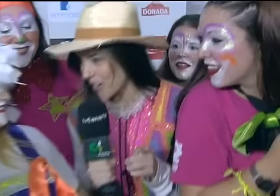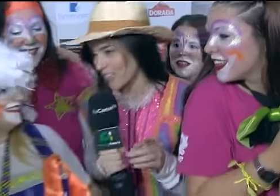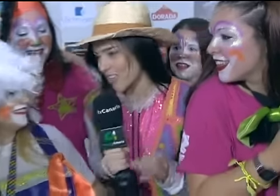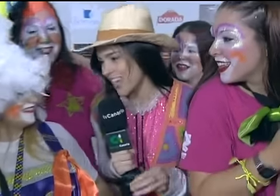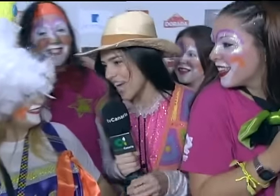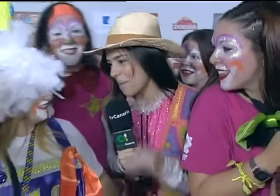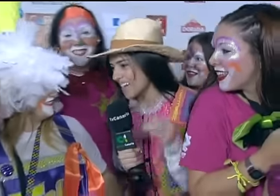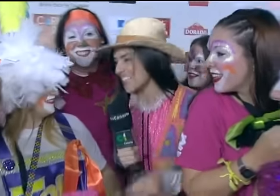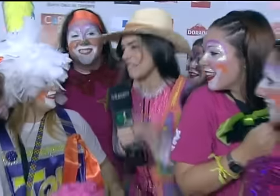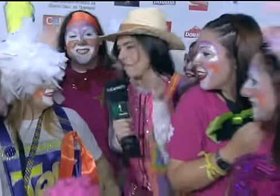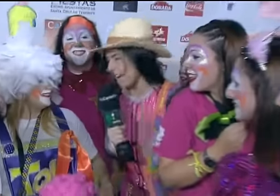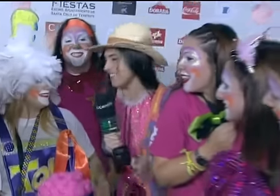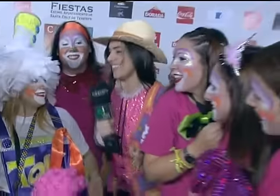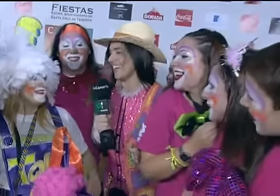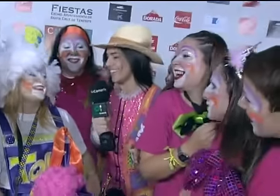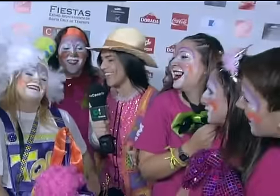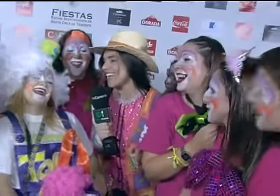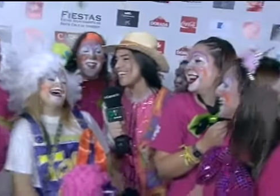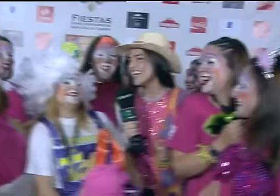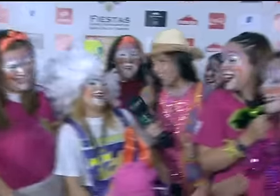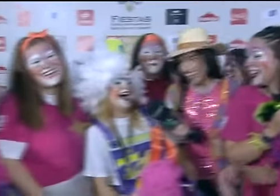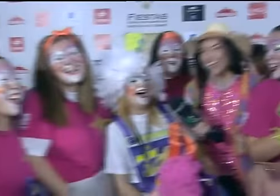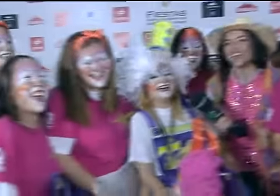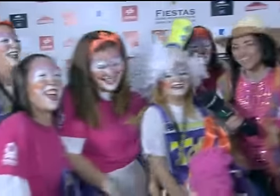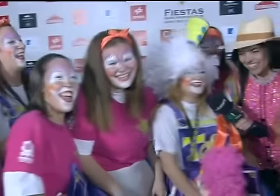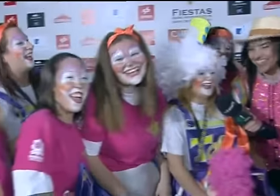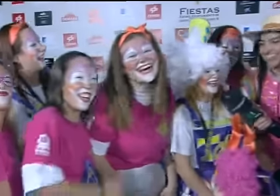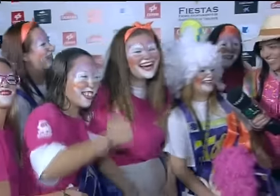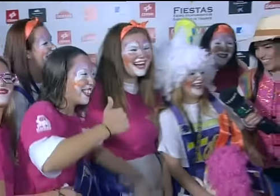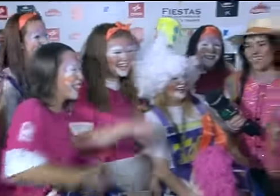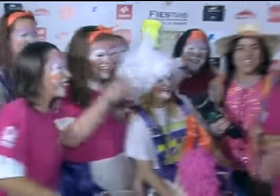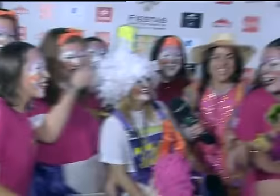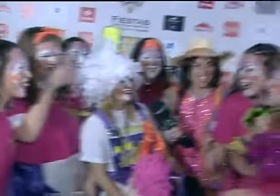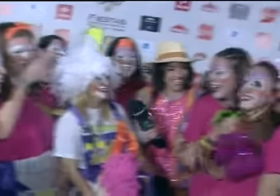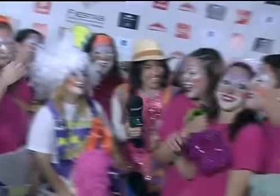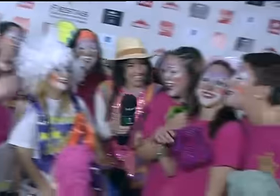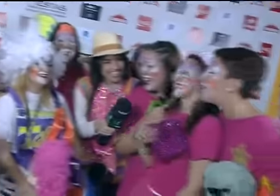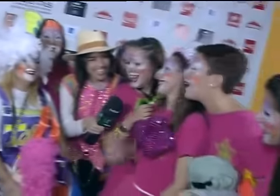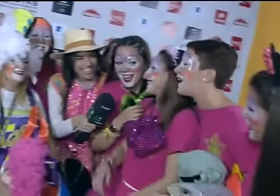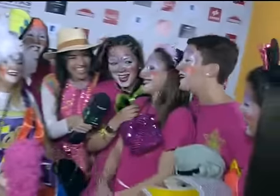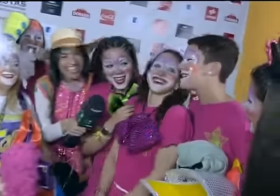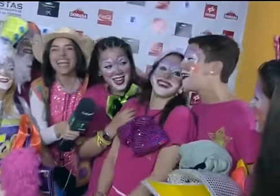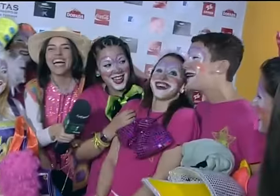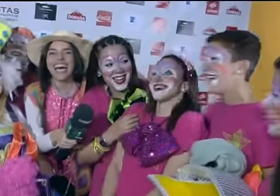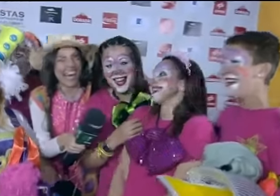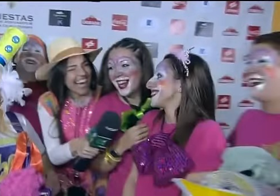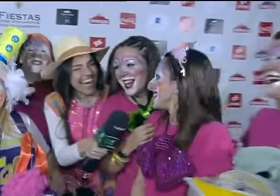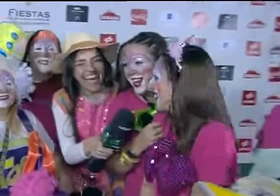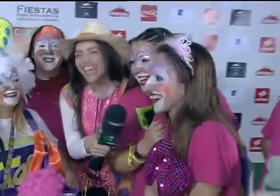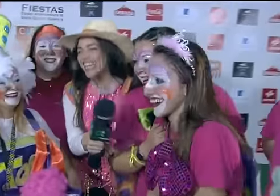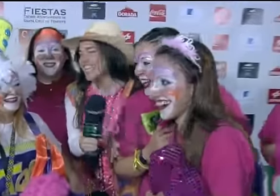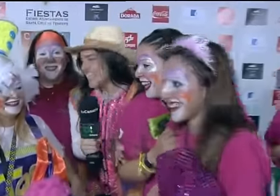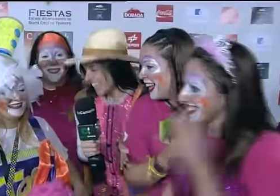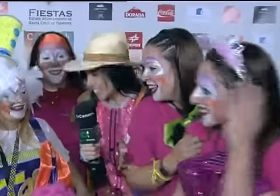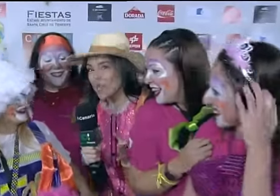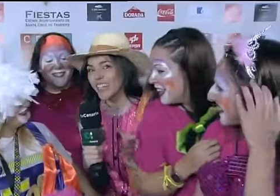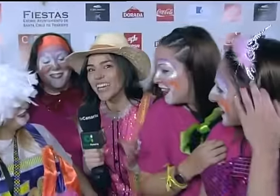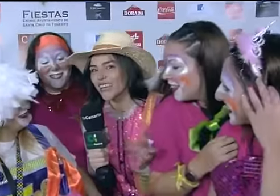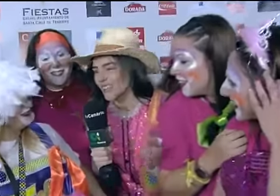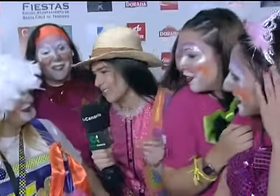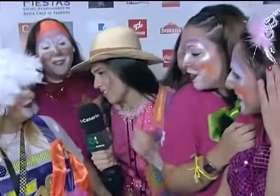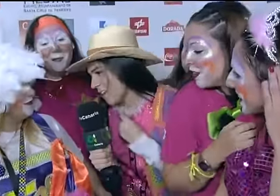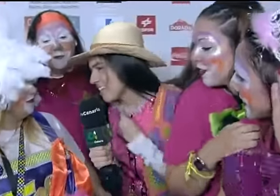piropo, que sois las más simpáticas, ¿eh? Gracias, gracias. chiflón, lo sabes. Eso